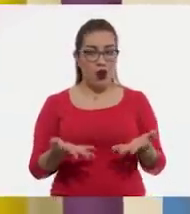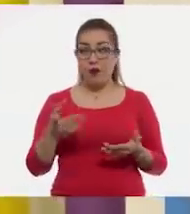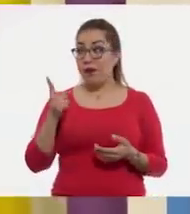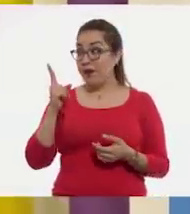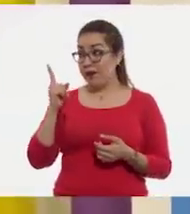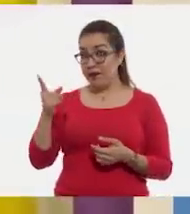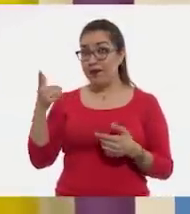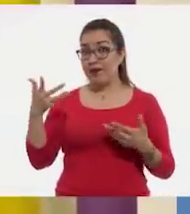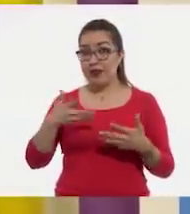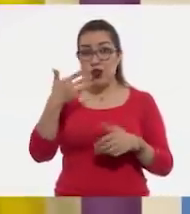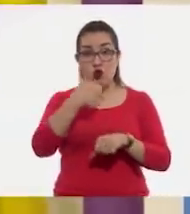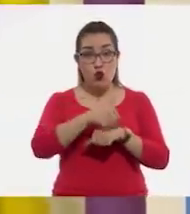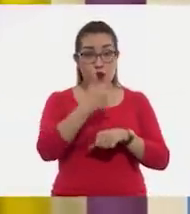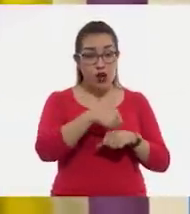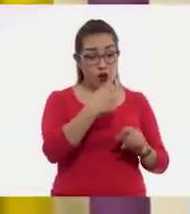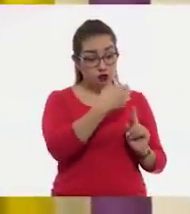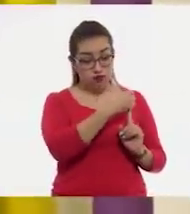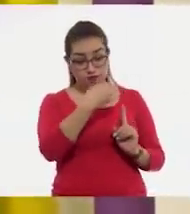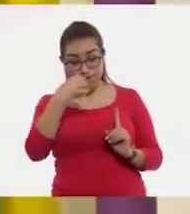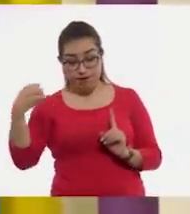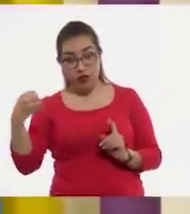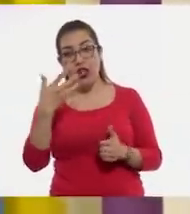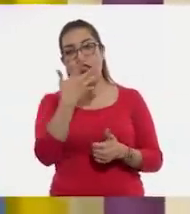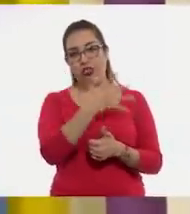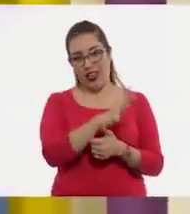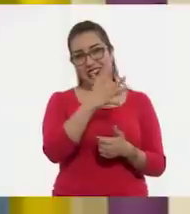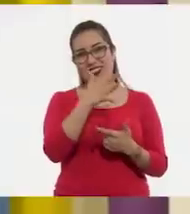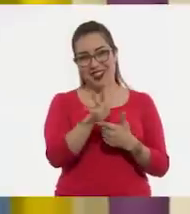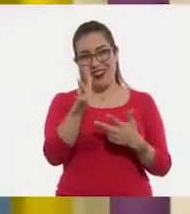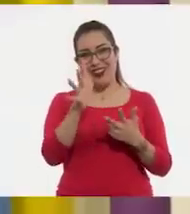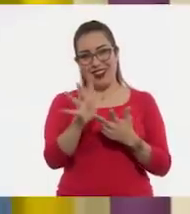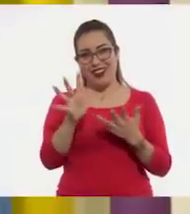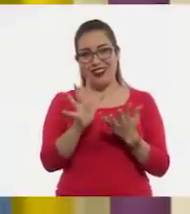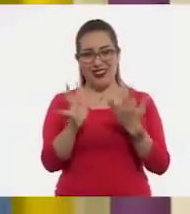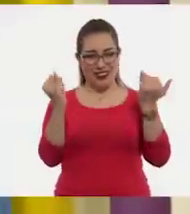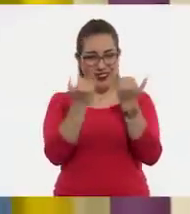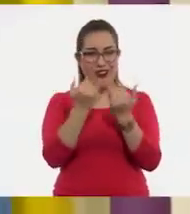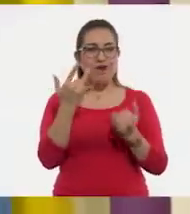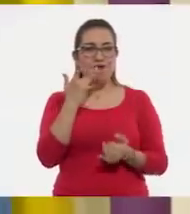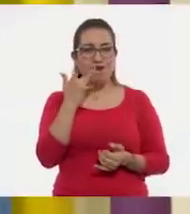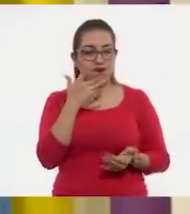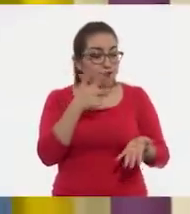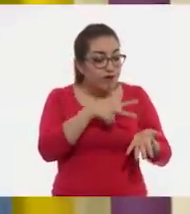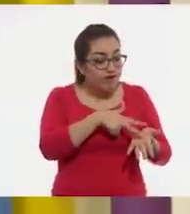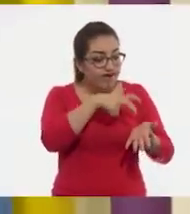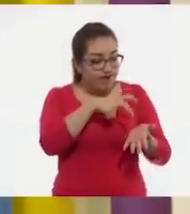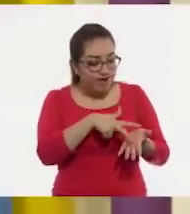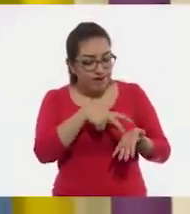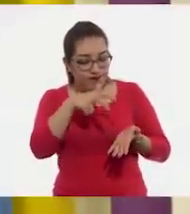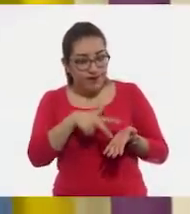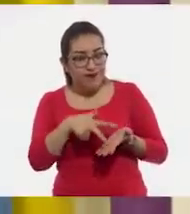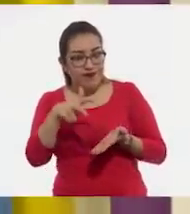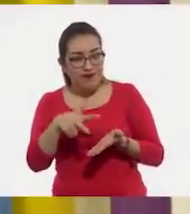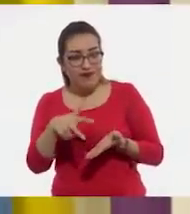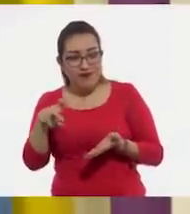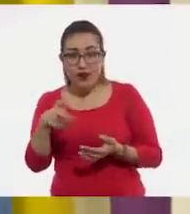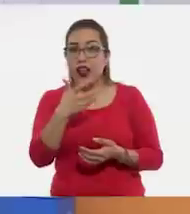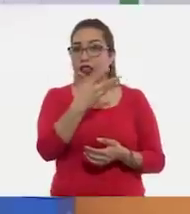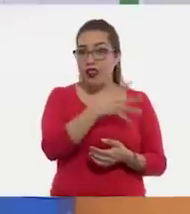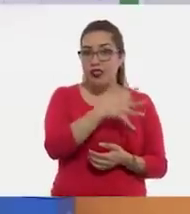construir series numéricas de 10 en 10, o como tú dices, la rana va saltando, 10, 20, 30, 40, hasta llegar al